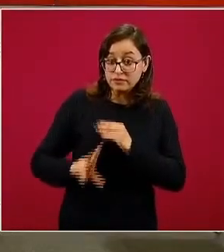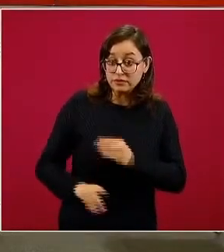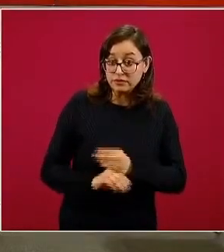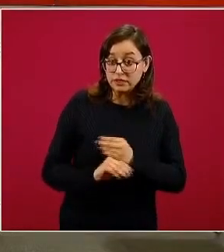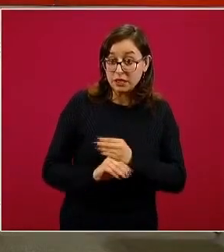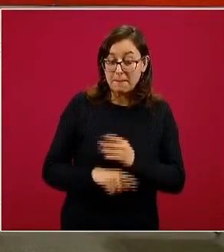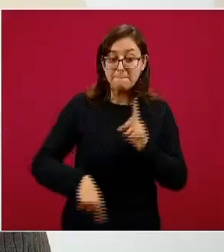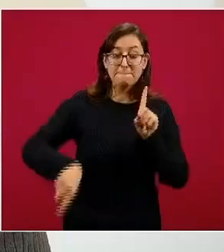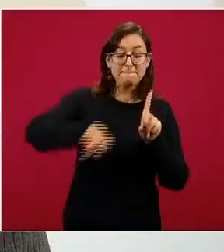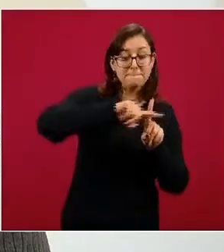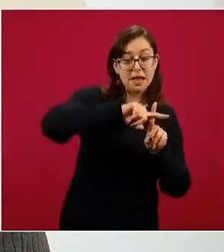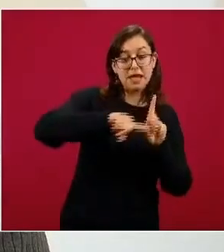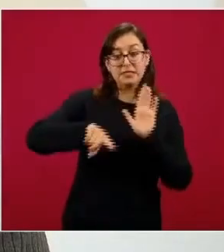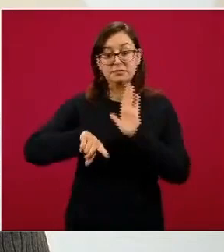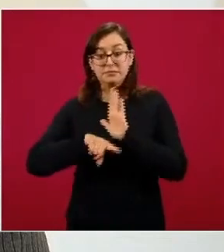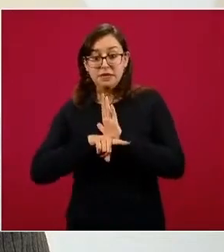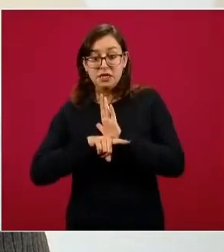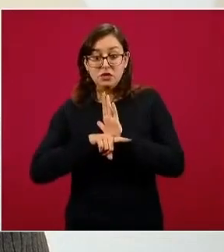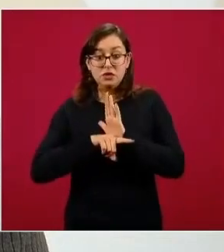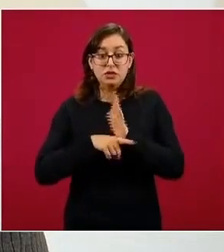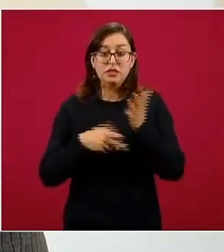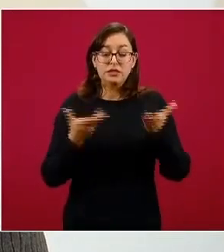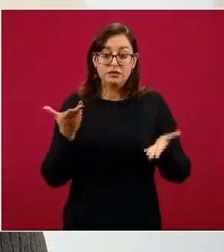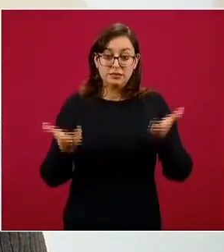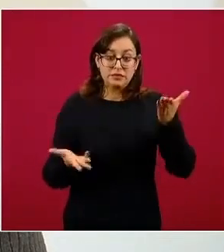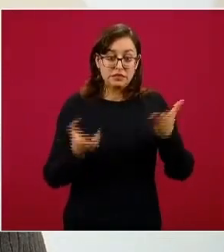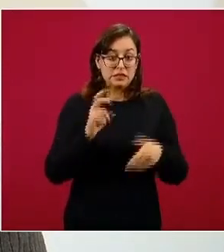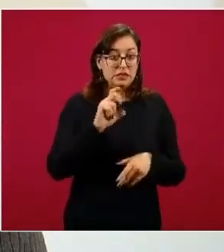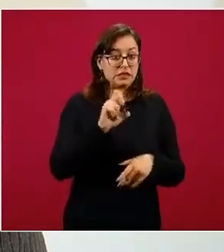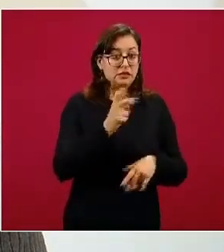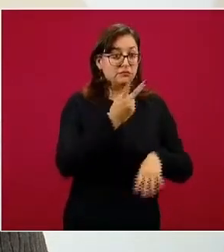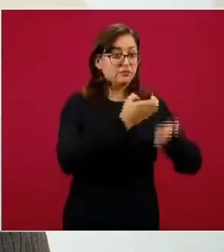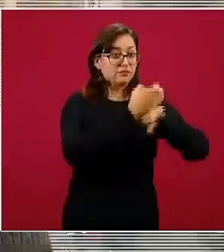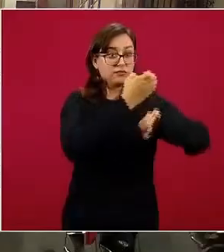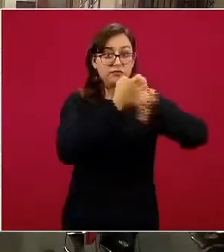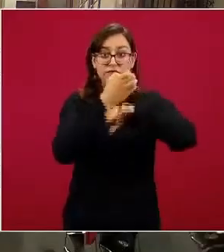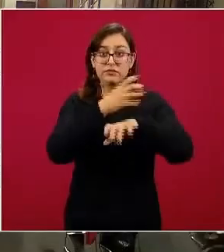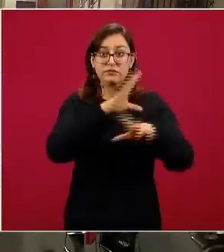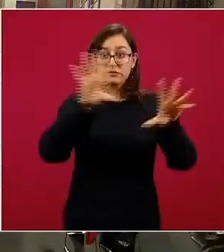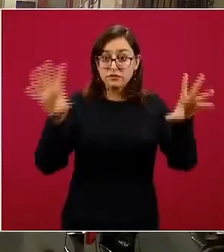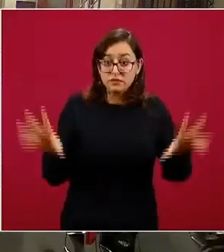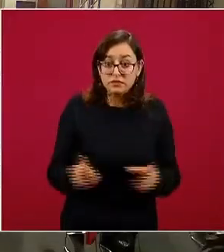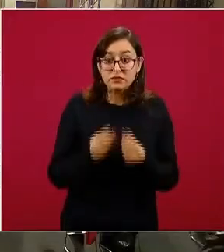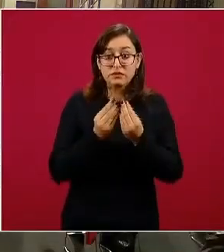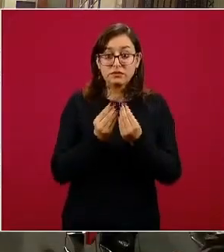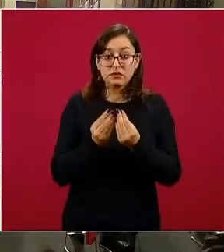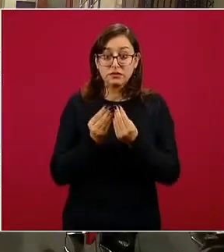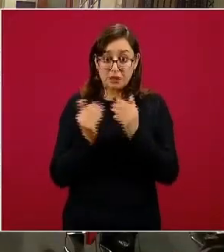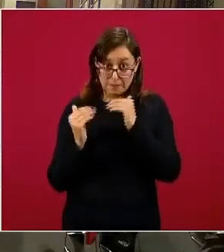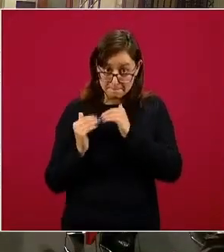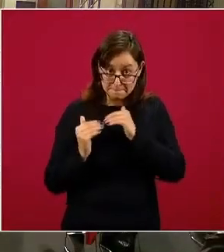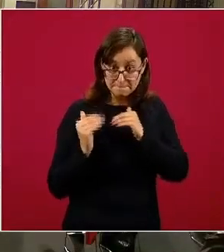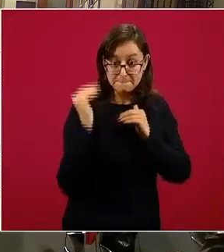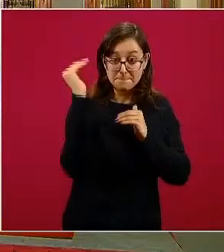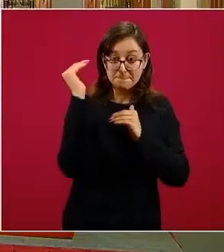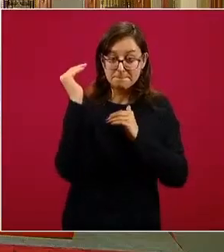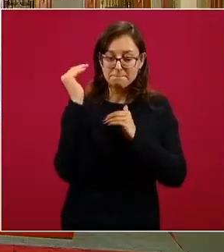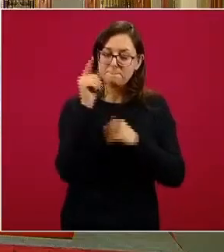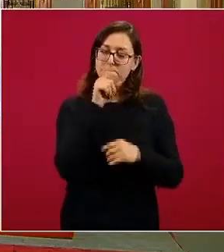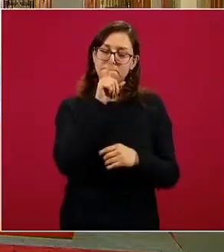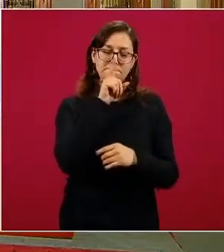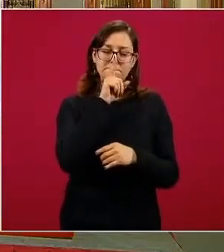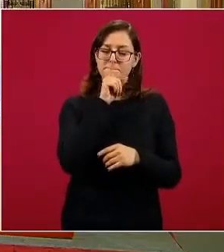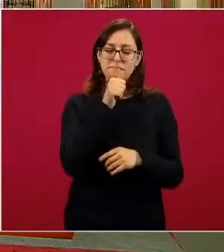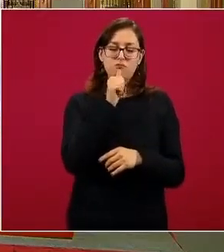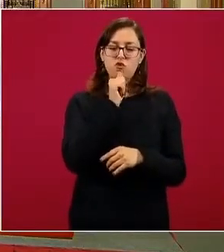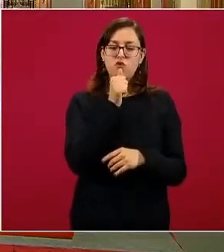restas que hubo entre las diferentes tendencias de las 32 entidades federativas todavía marquen una tendencia